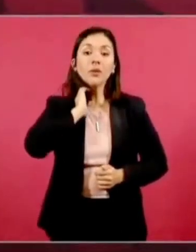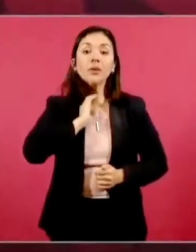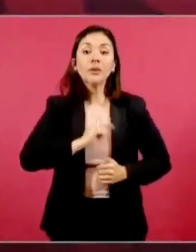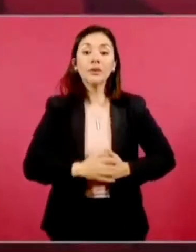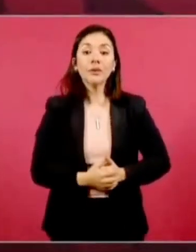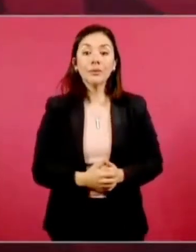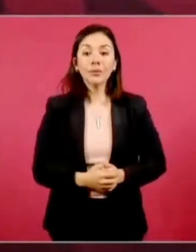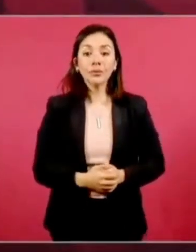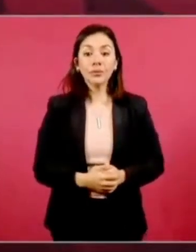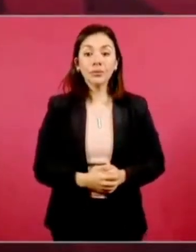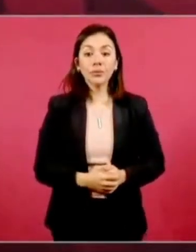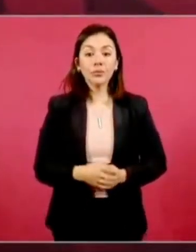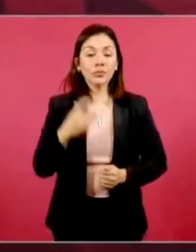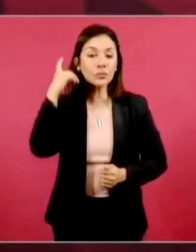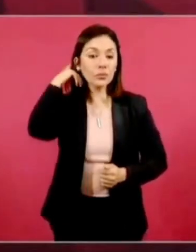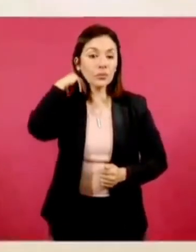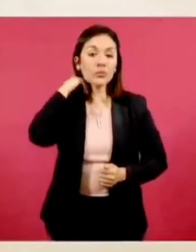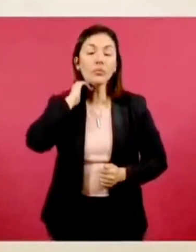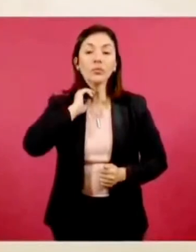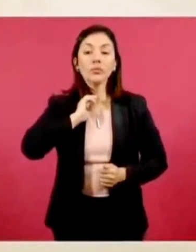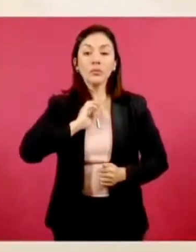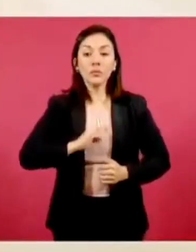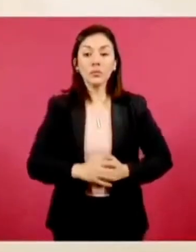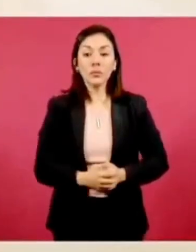esto es